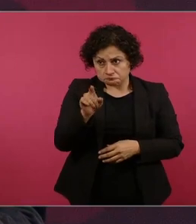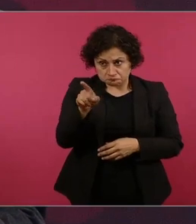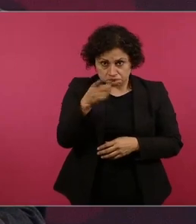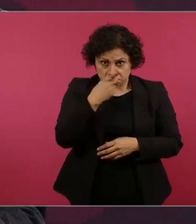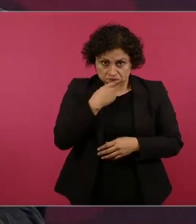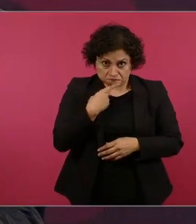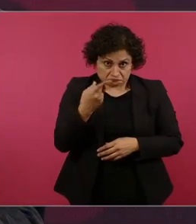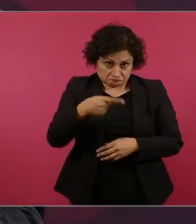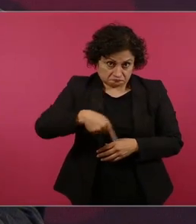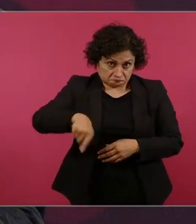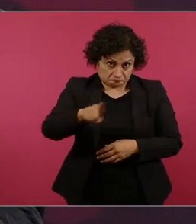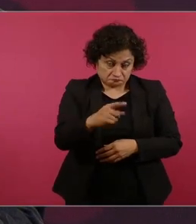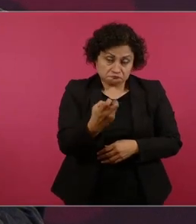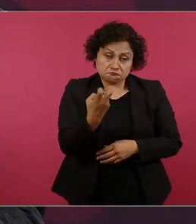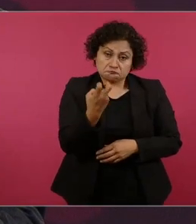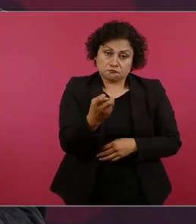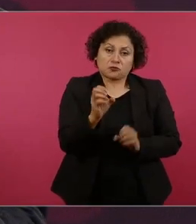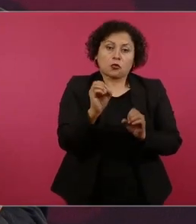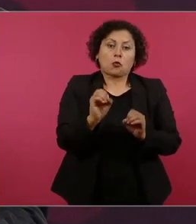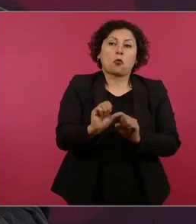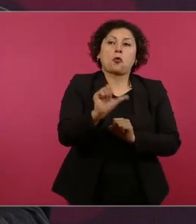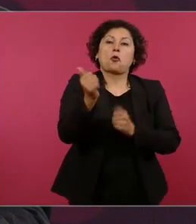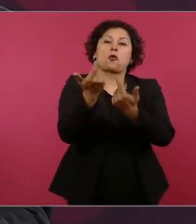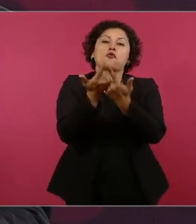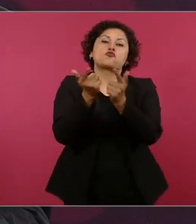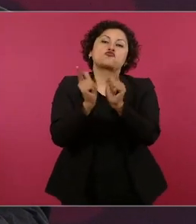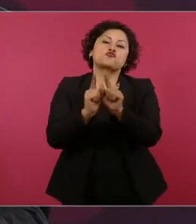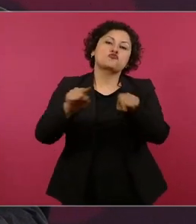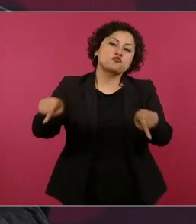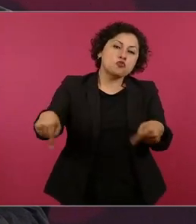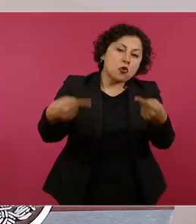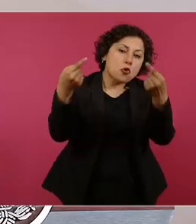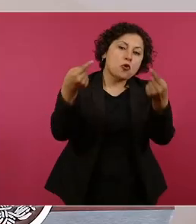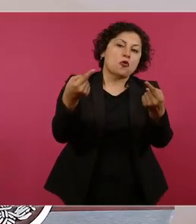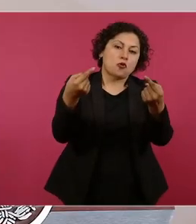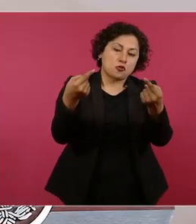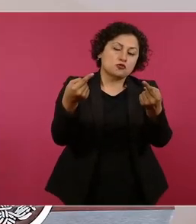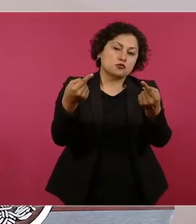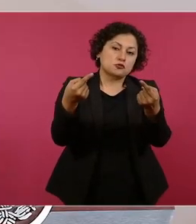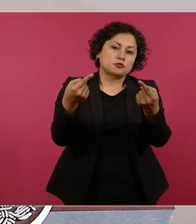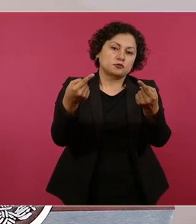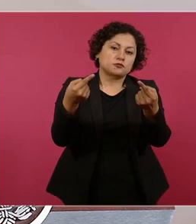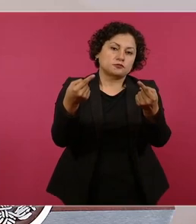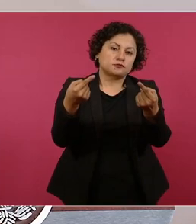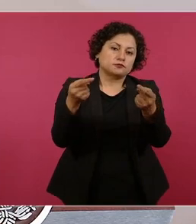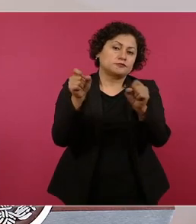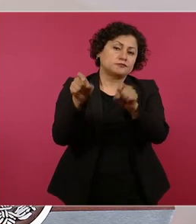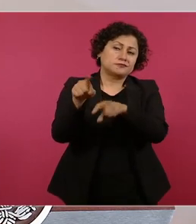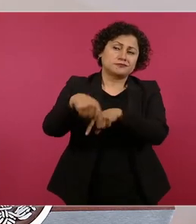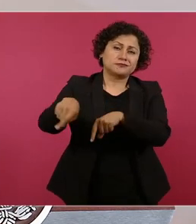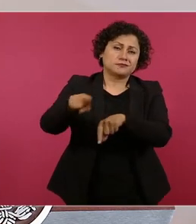de grupos opositores del bloque